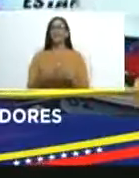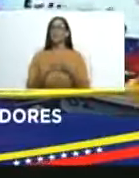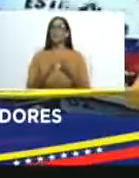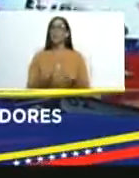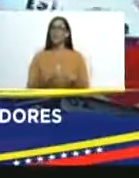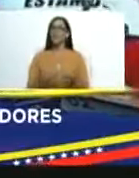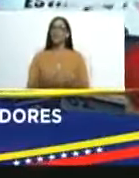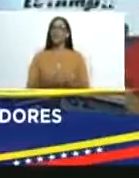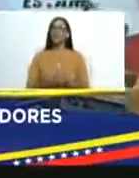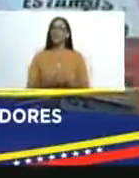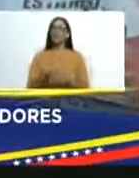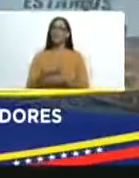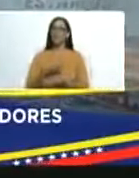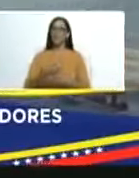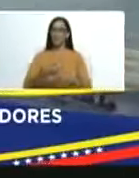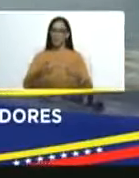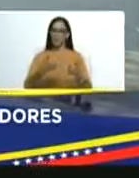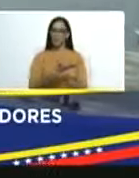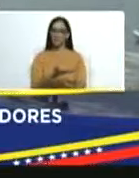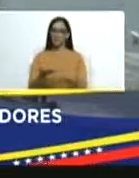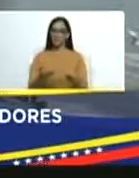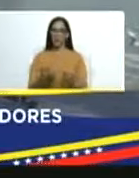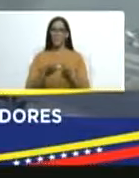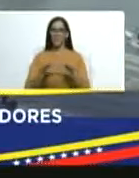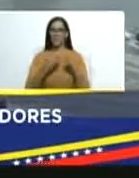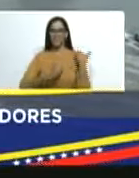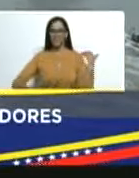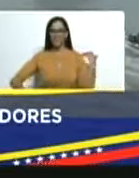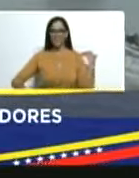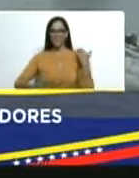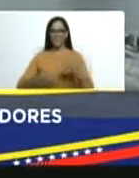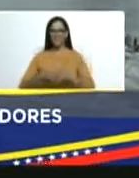y sustentable. Seguimos, presidente.